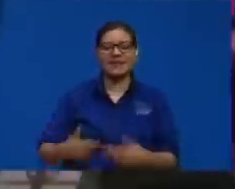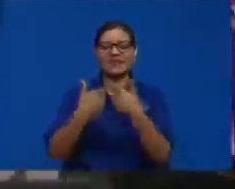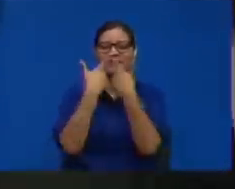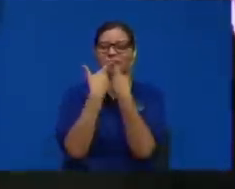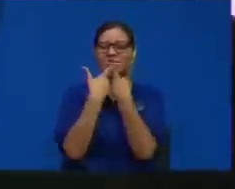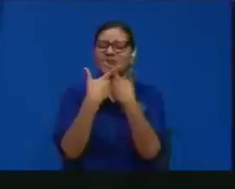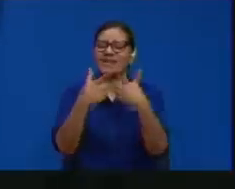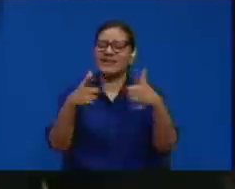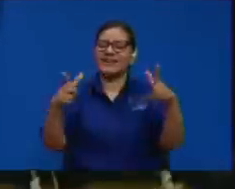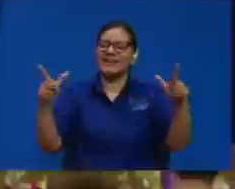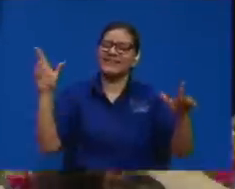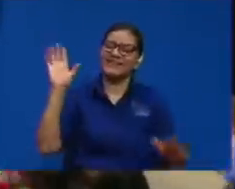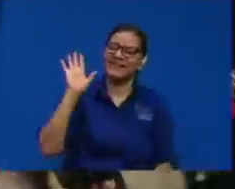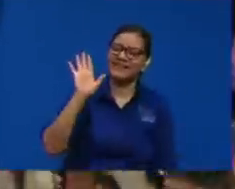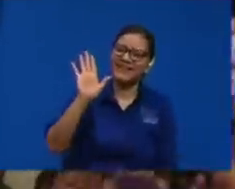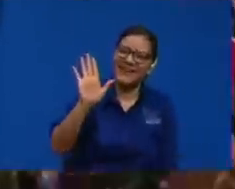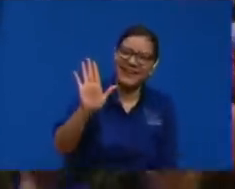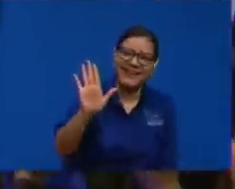Su